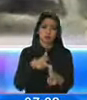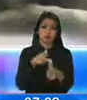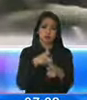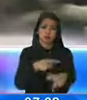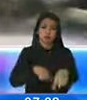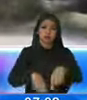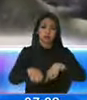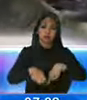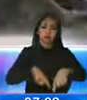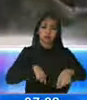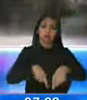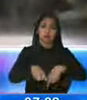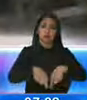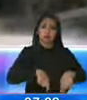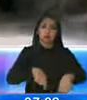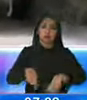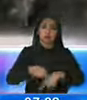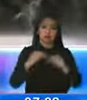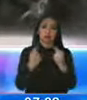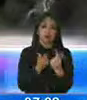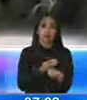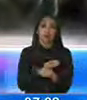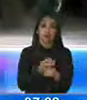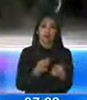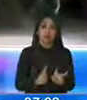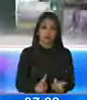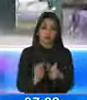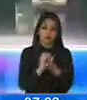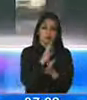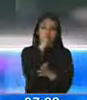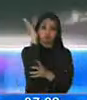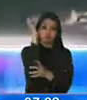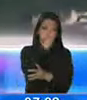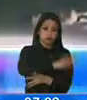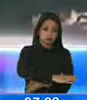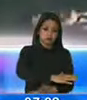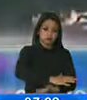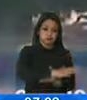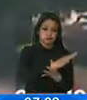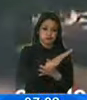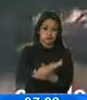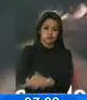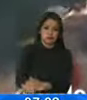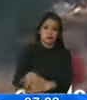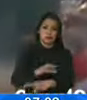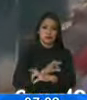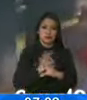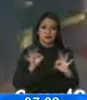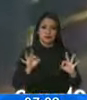congestión vehicular. Personal del Cuerpo de Bomberos asistió a la remoción de escombros.